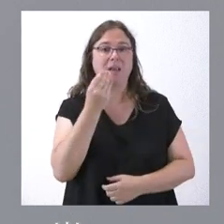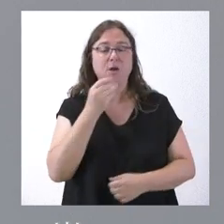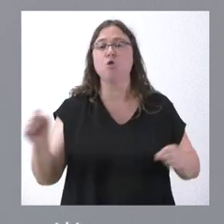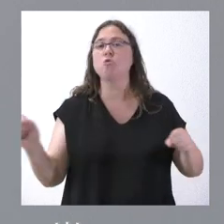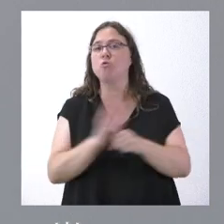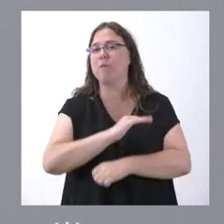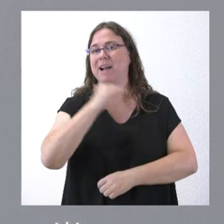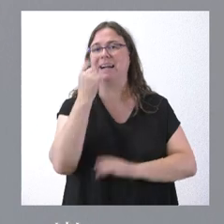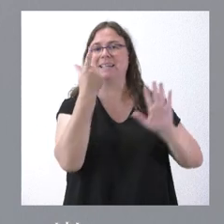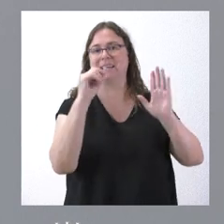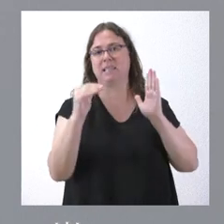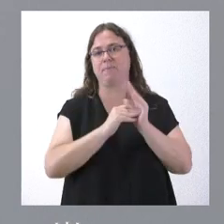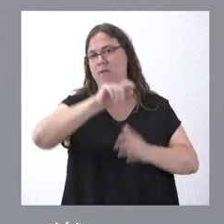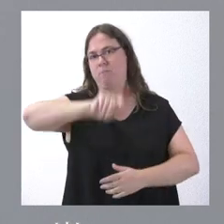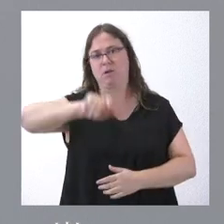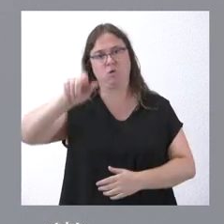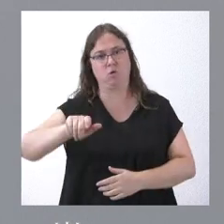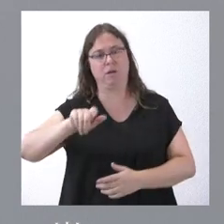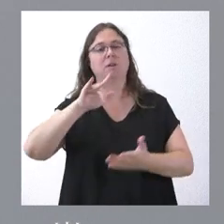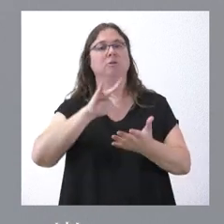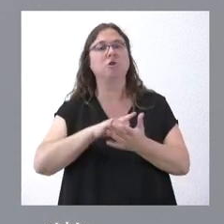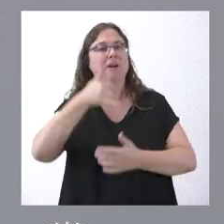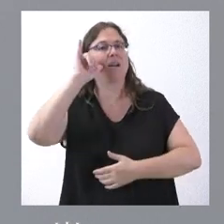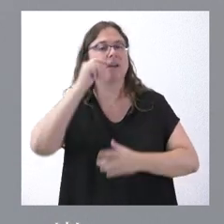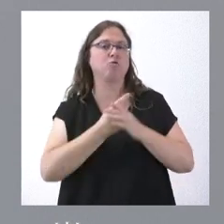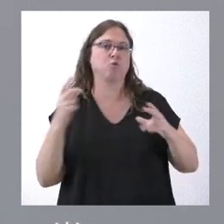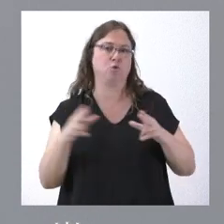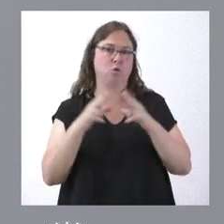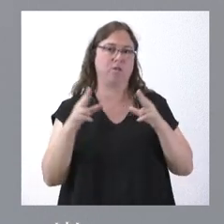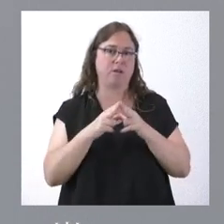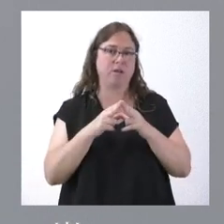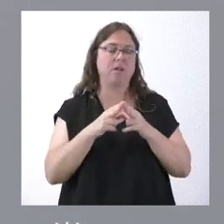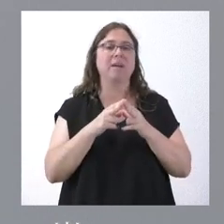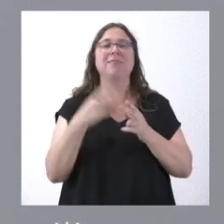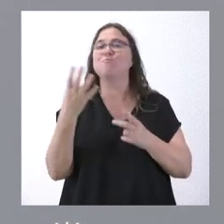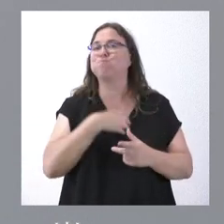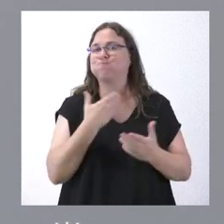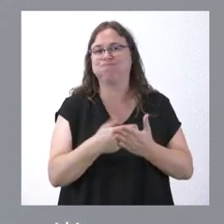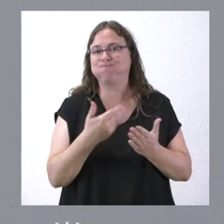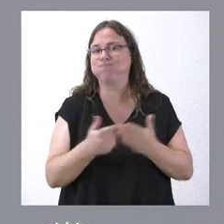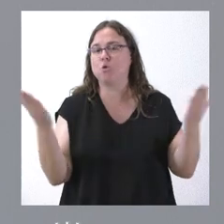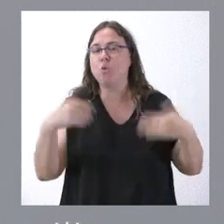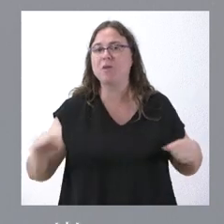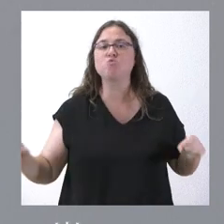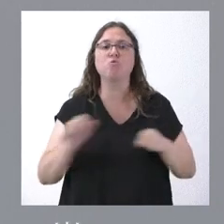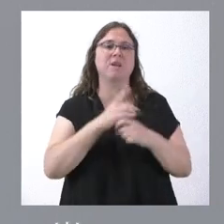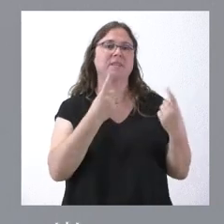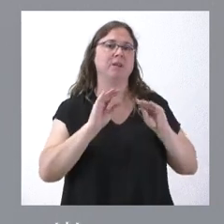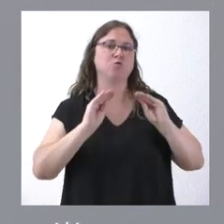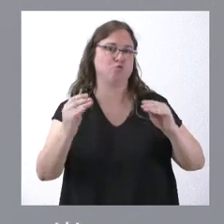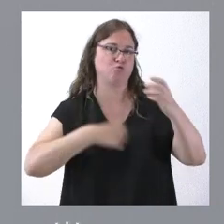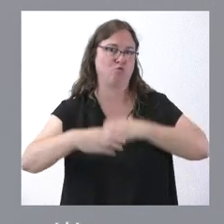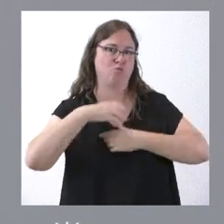cerca de 60.000 personas que se encuentran en riesgo de exclusión social y que no tienen garantizada la cobertura de sus necesidades básicas